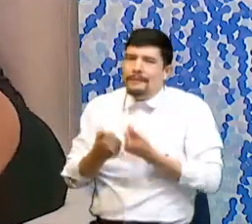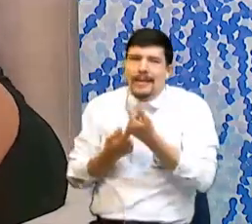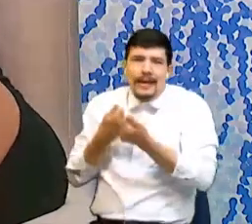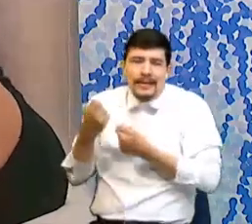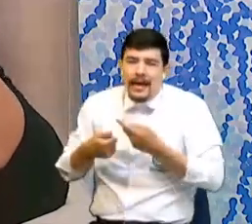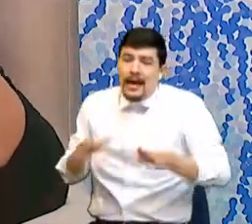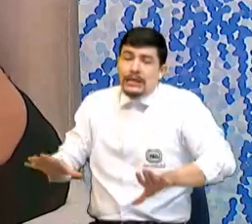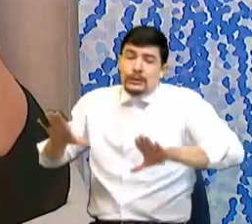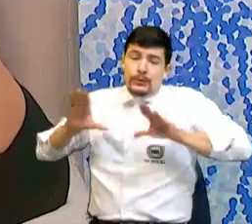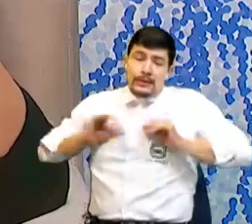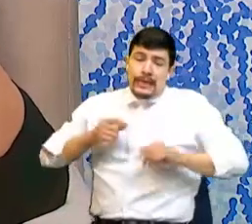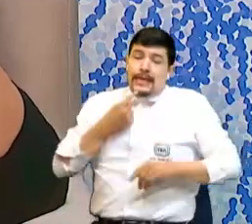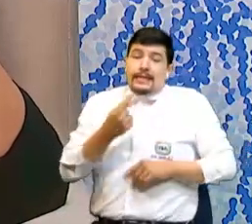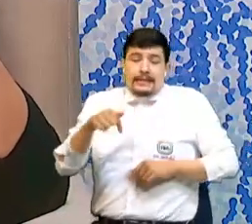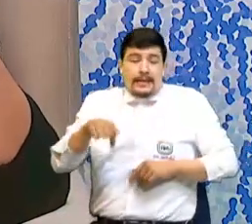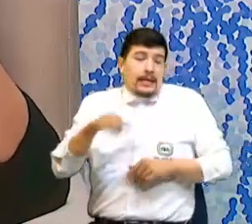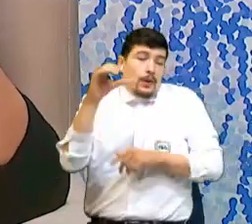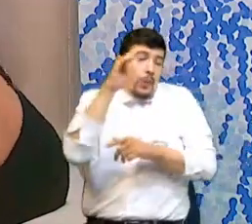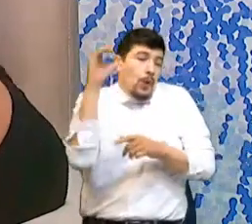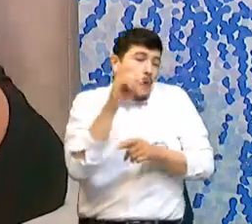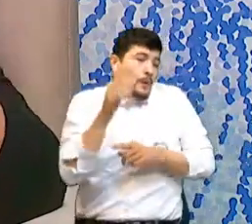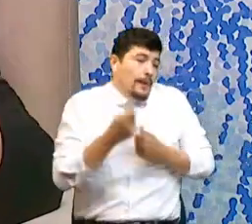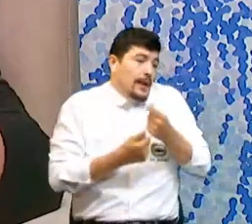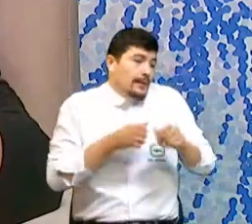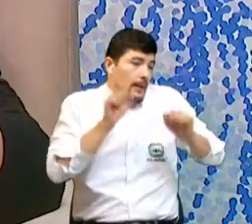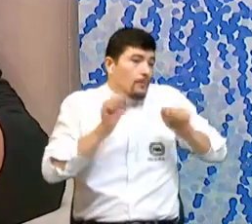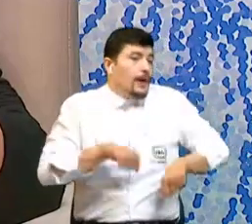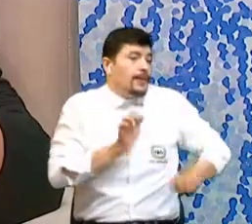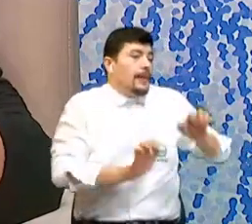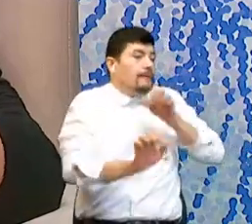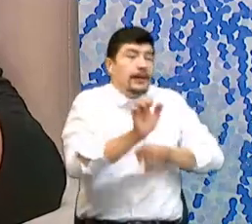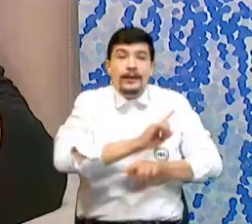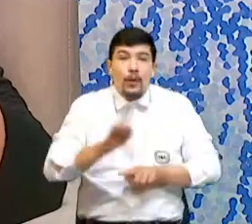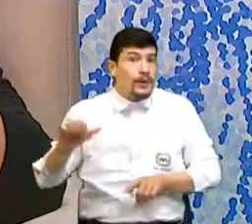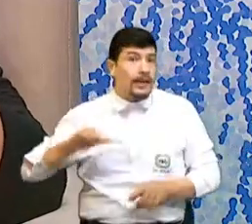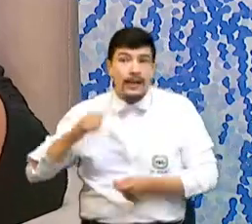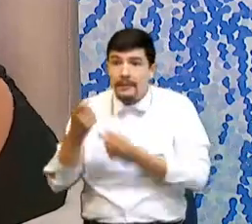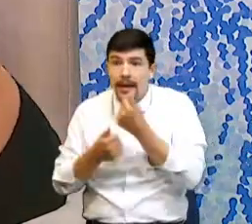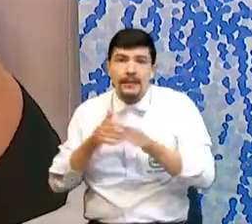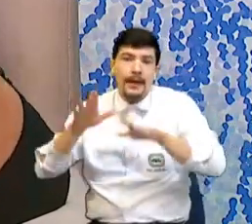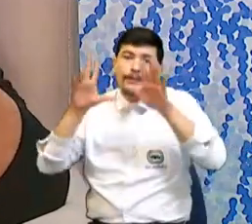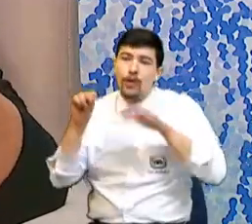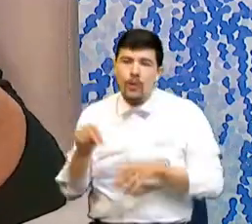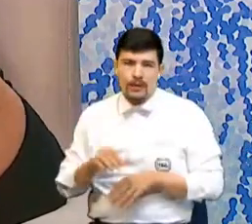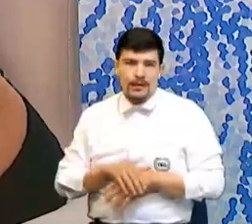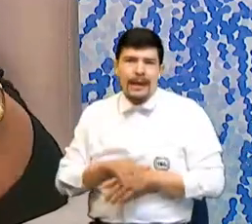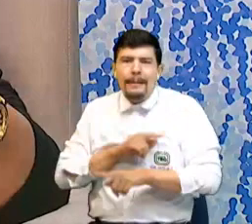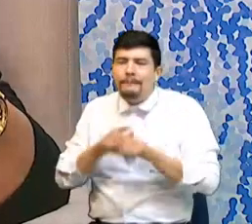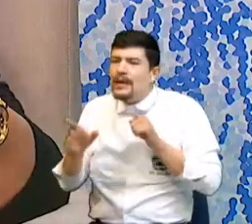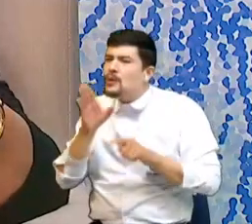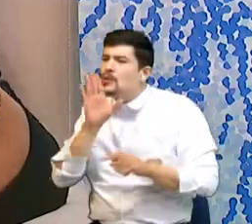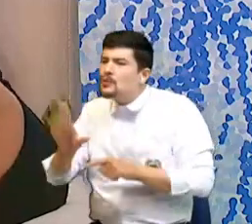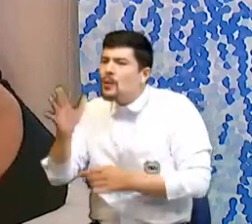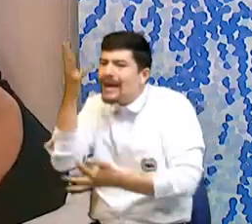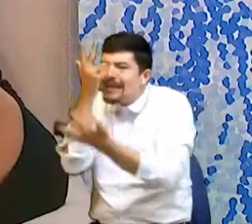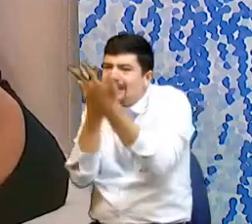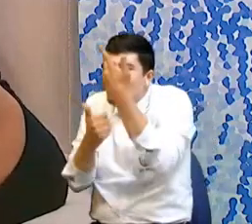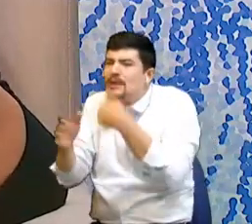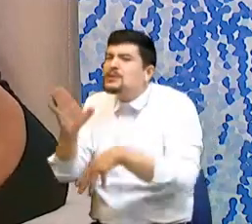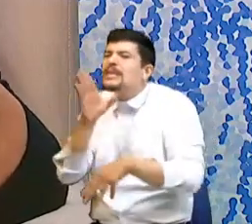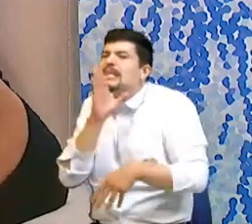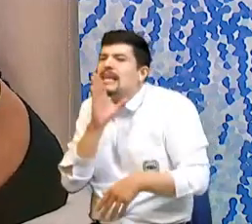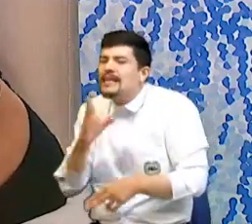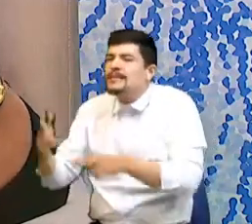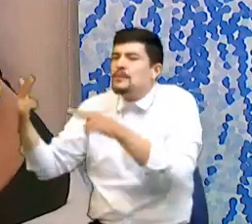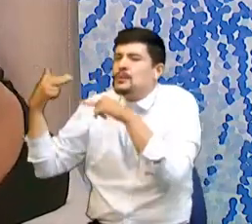que en Colombia pues el que tiene plata logra defenderse y el que no, no. ¿Estos exámenes por cuenta de quién corren? ¿Quiénes